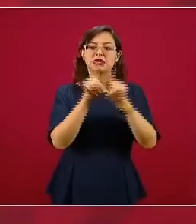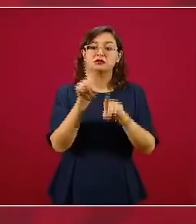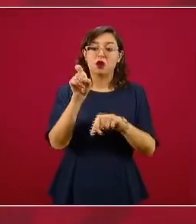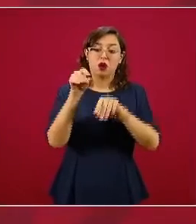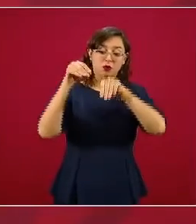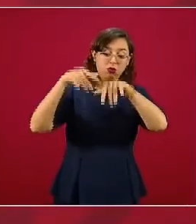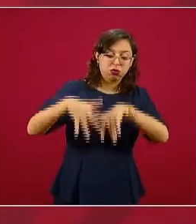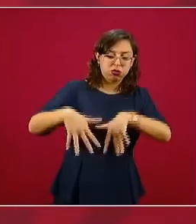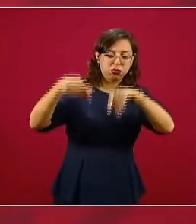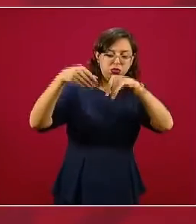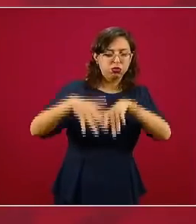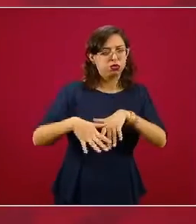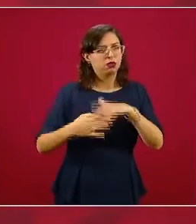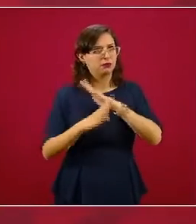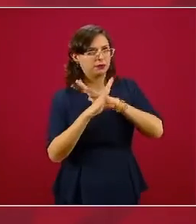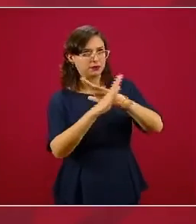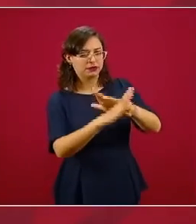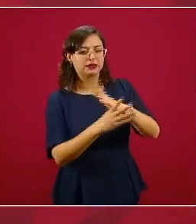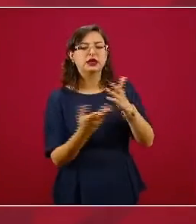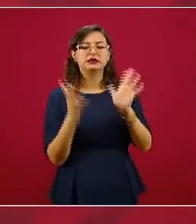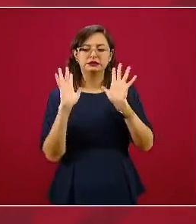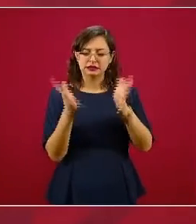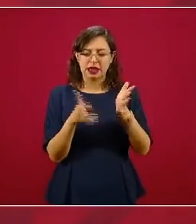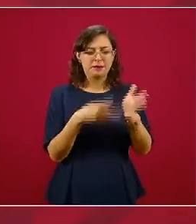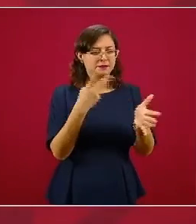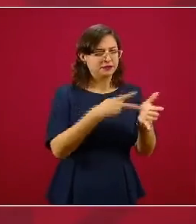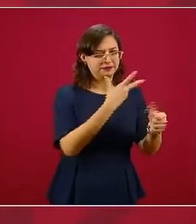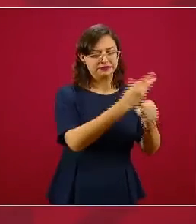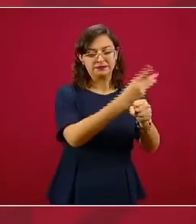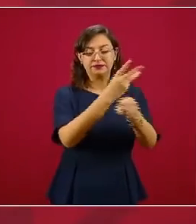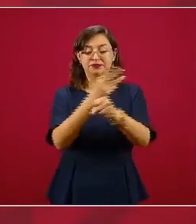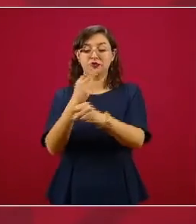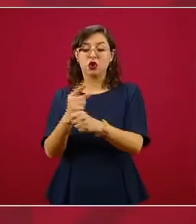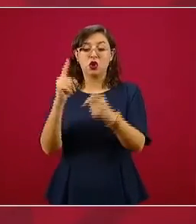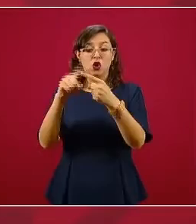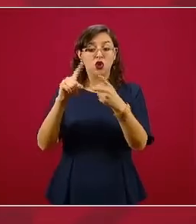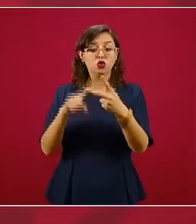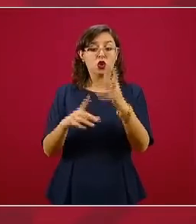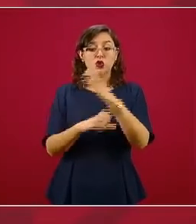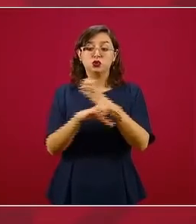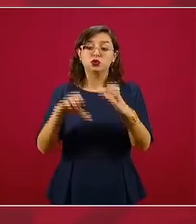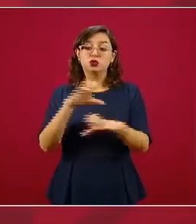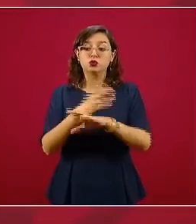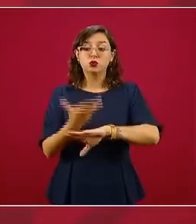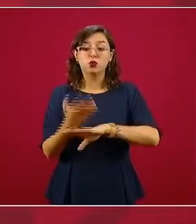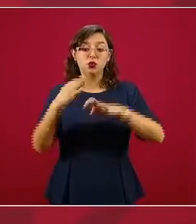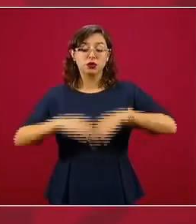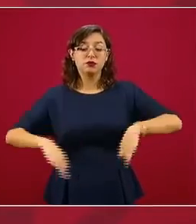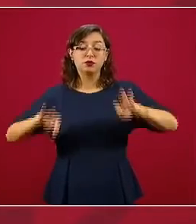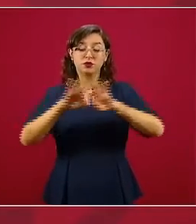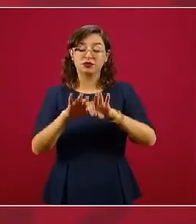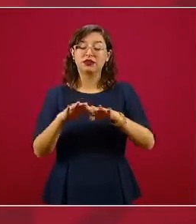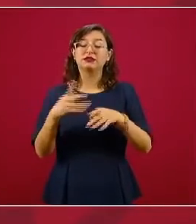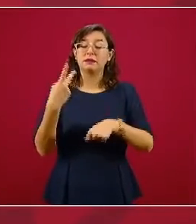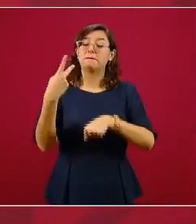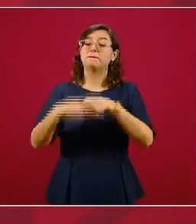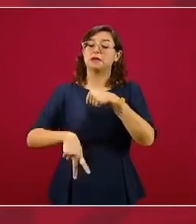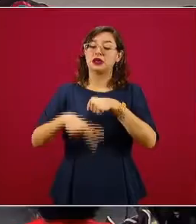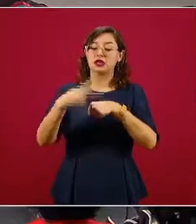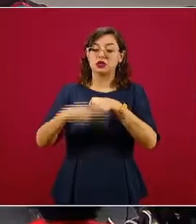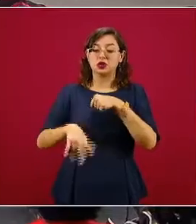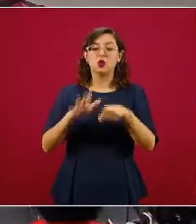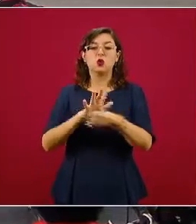pudieran repetirse. Son 2 elementos los que han incrementado de manera muy importante el riesgo en nuestro país. El primero,